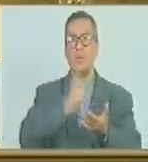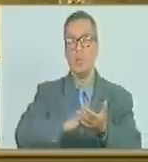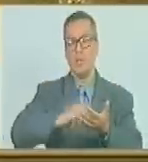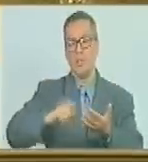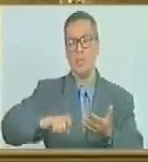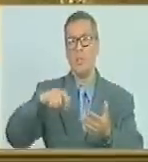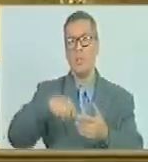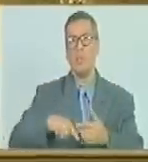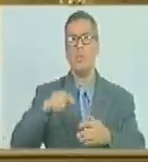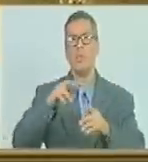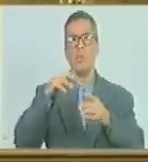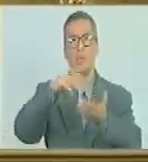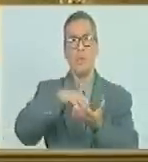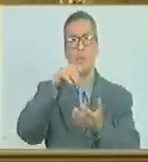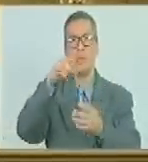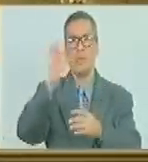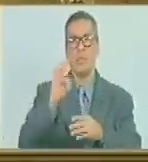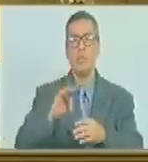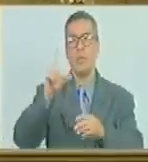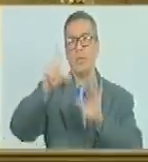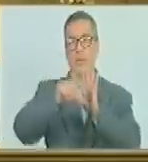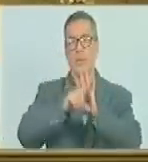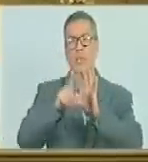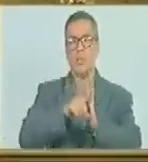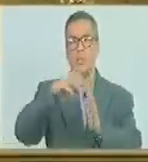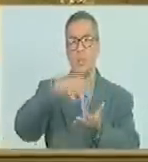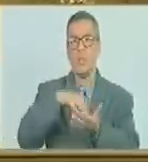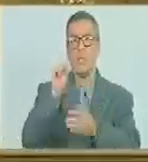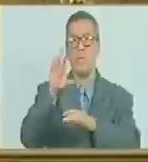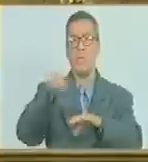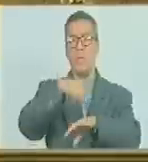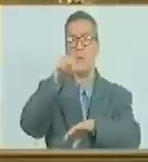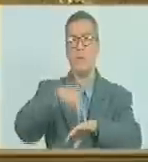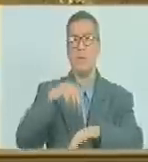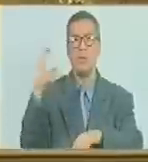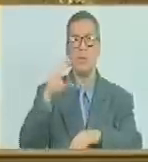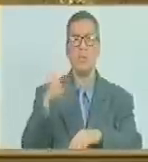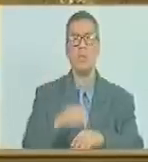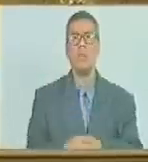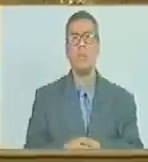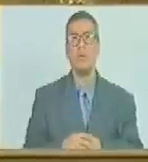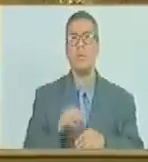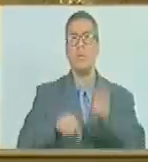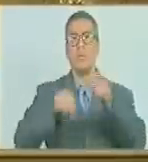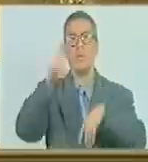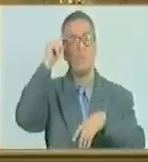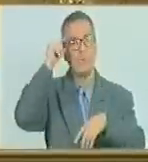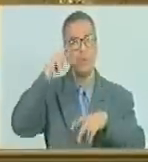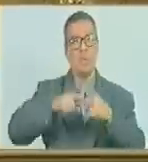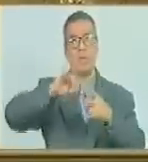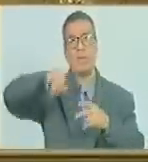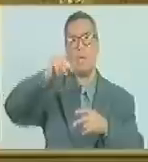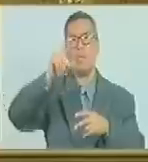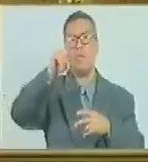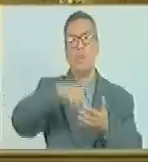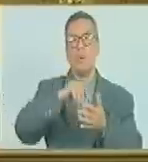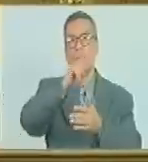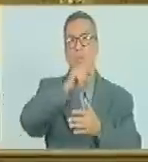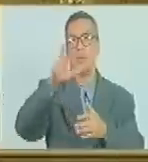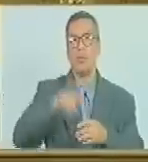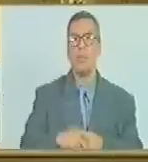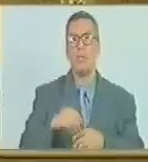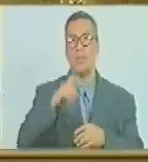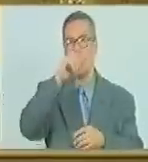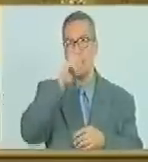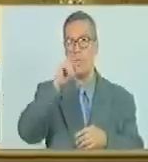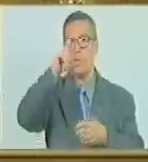firmado y sellado en el Palacio Federal Legislativo, sede de la Asamblea Nacional en Caracas, a los 13 días del mes de junio de 2023,